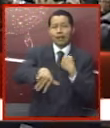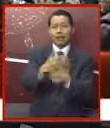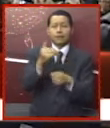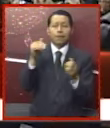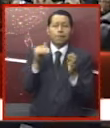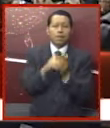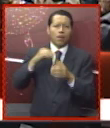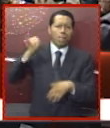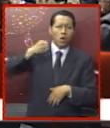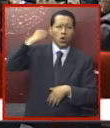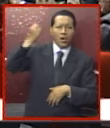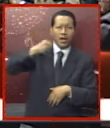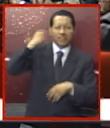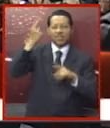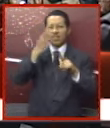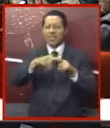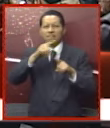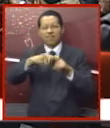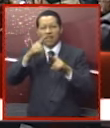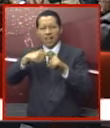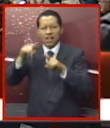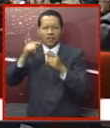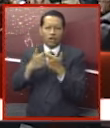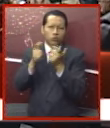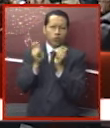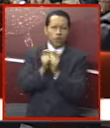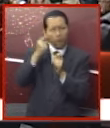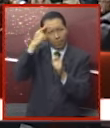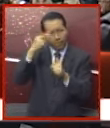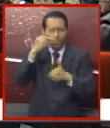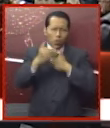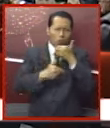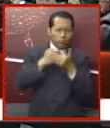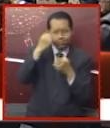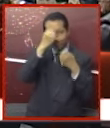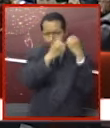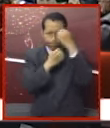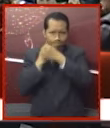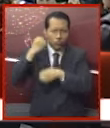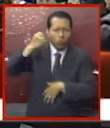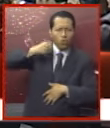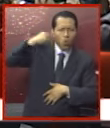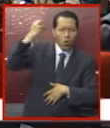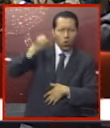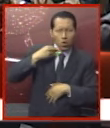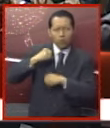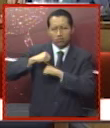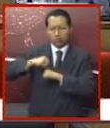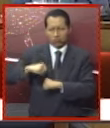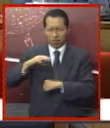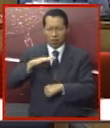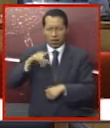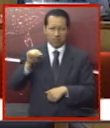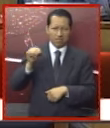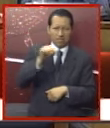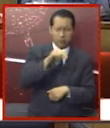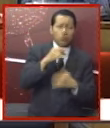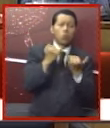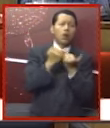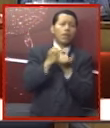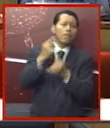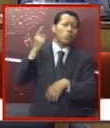ponencias y propuestas de diversos sectores que continúan en un proceso de análisis mediante foros con autoridades, funcionarios,